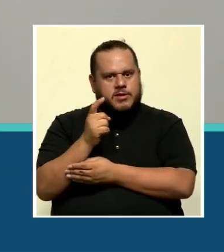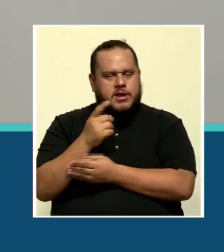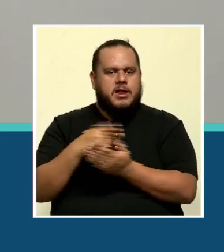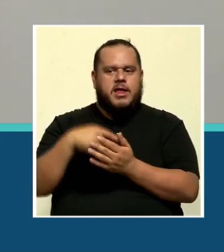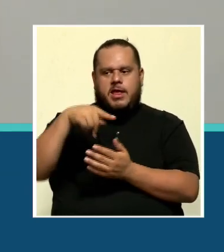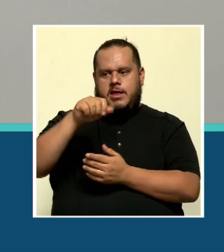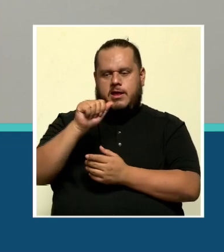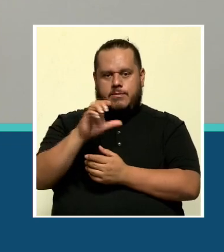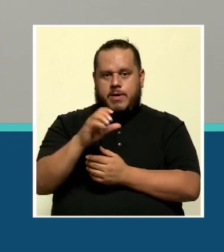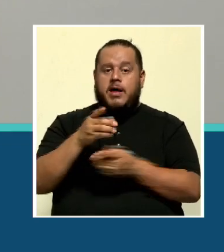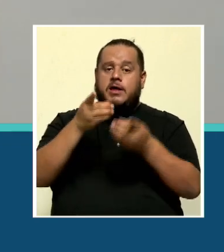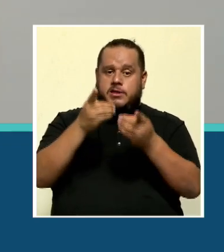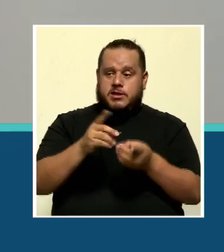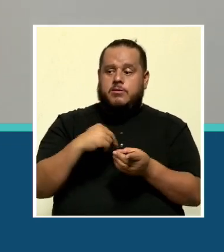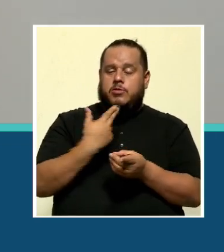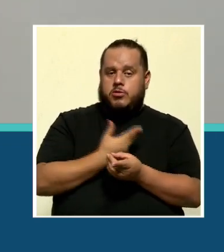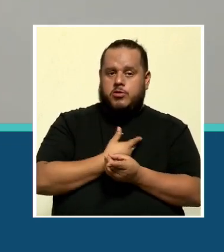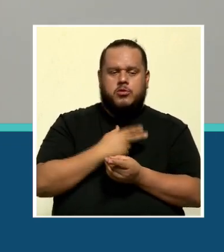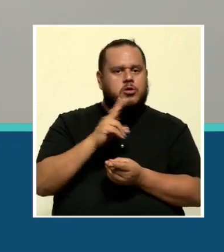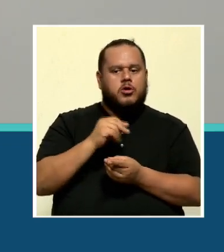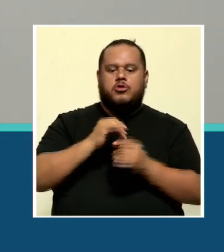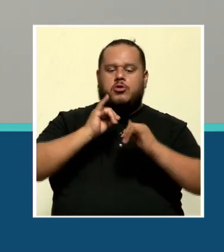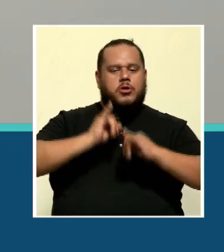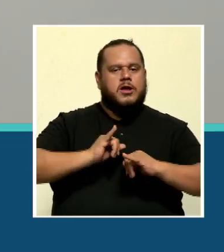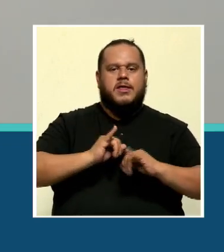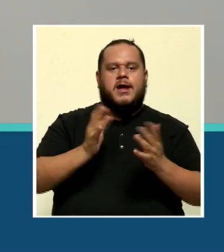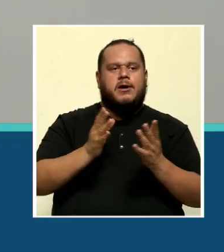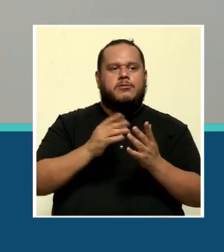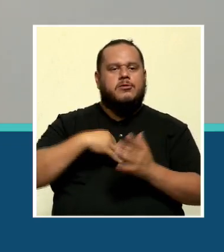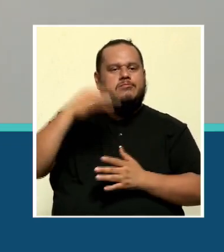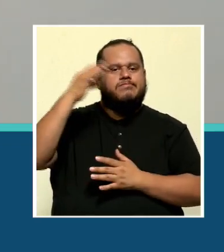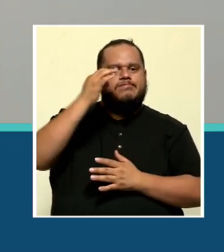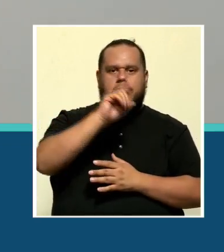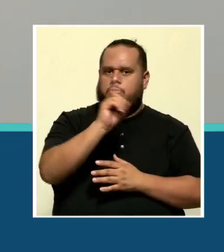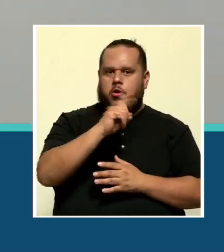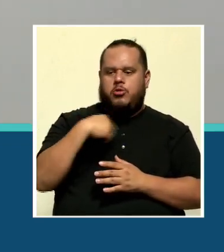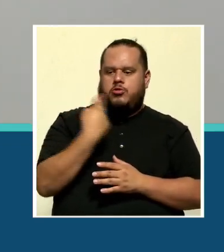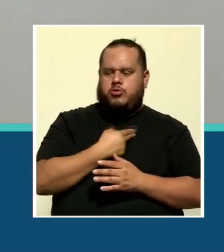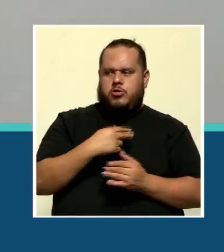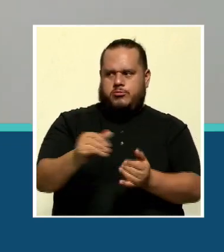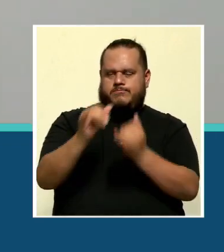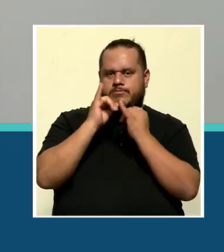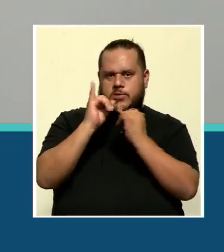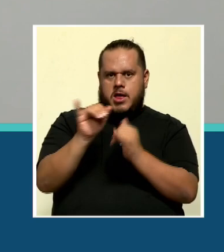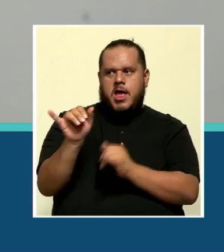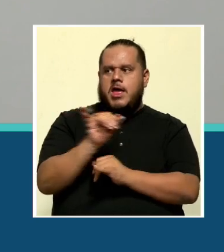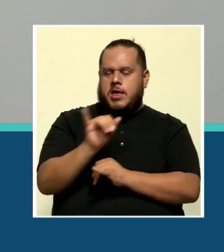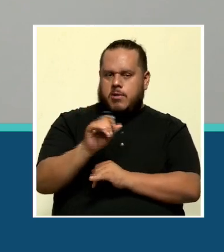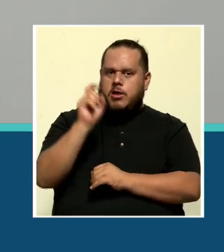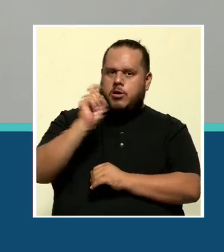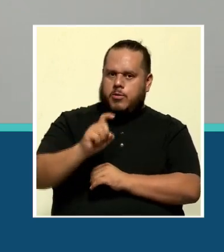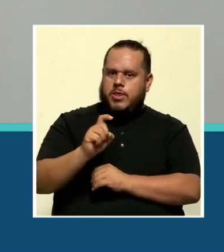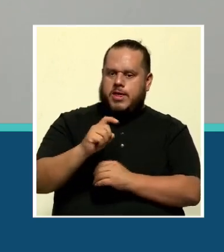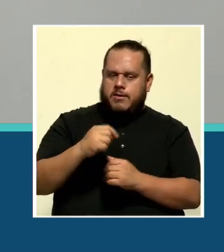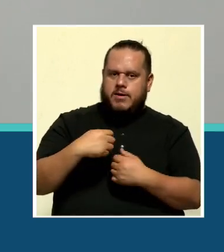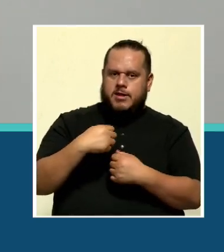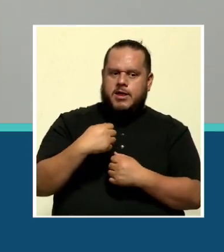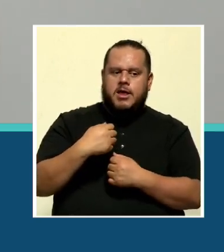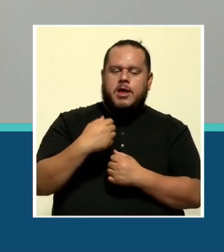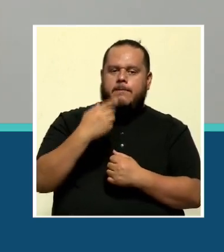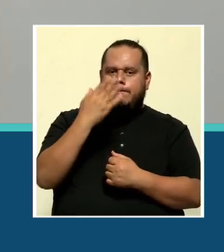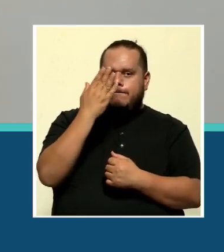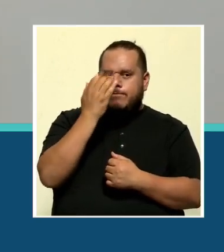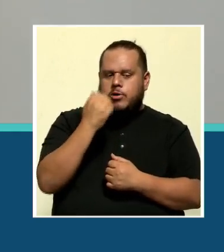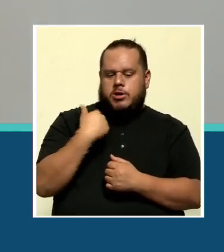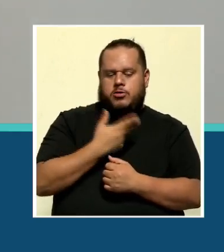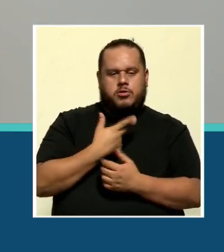Acción Ciudadana decidimos no quedarnos en medias tintas. Debemos presentar la denuncia tal y como debe ser por lo